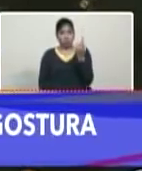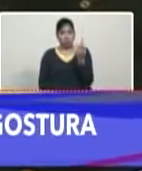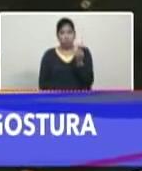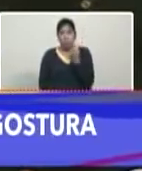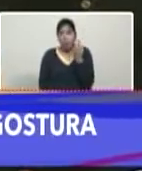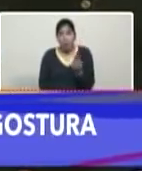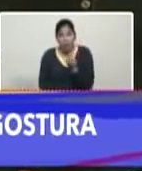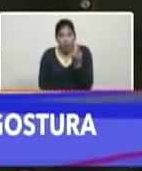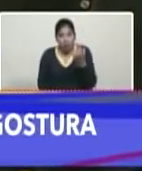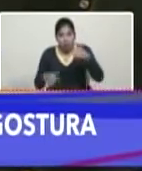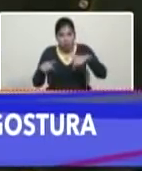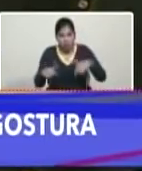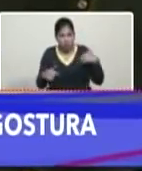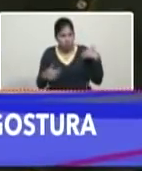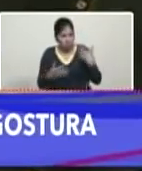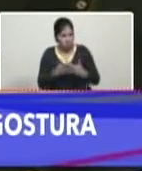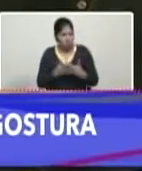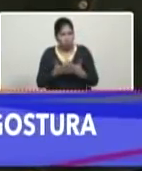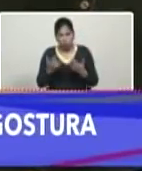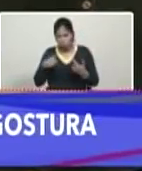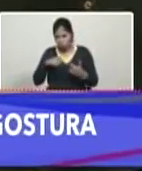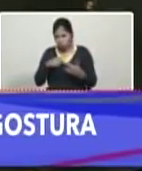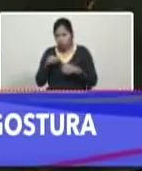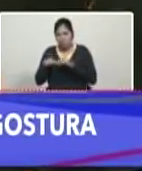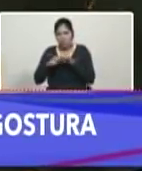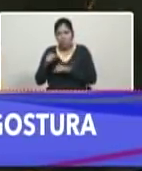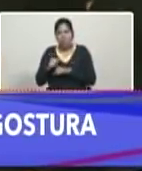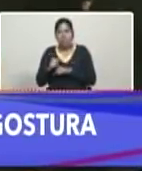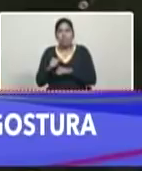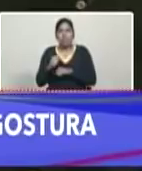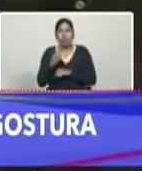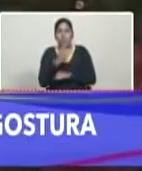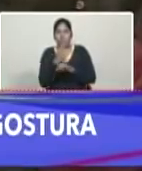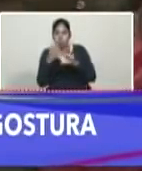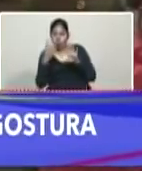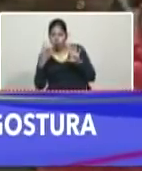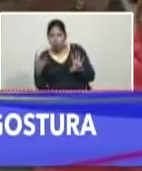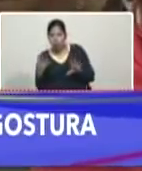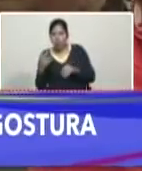Si revisamos la historia del siglo XIX, del siglo XX,